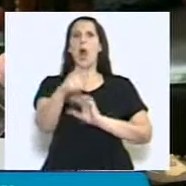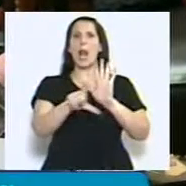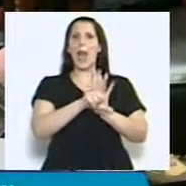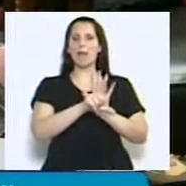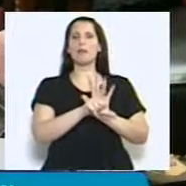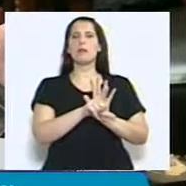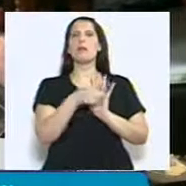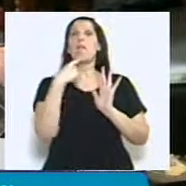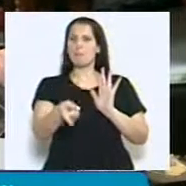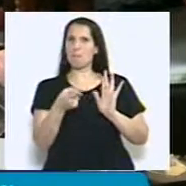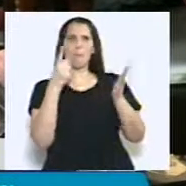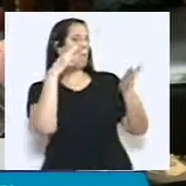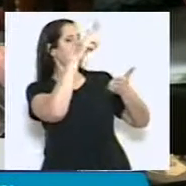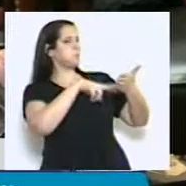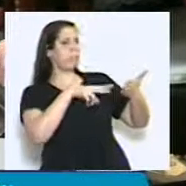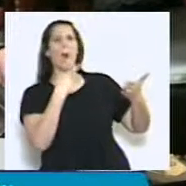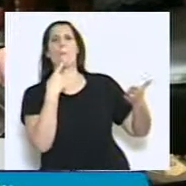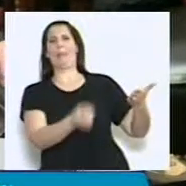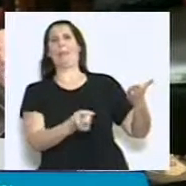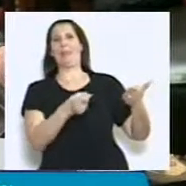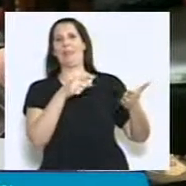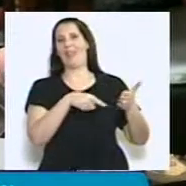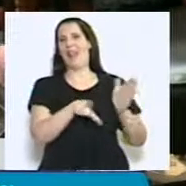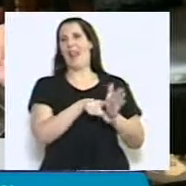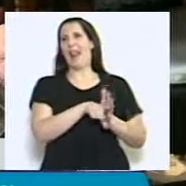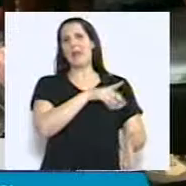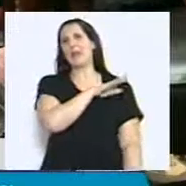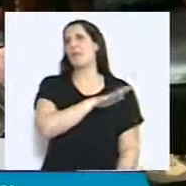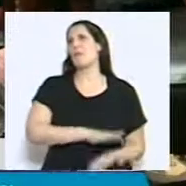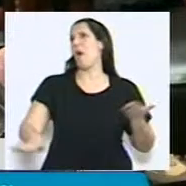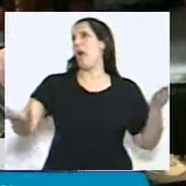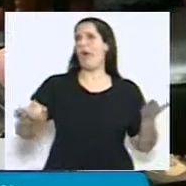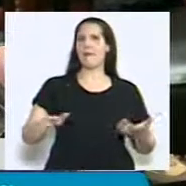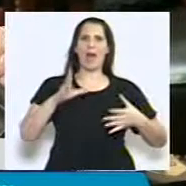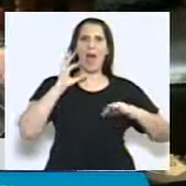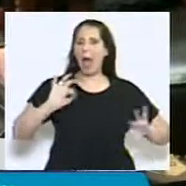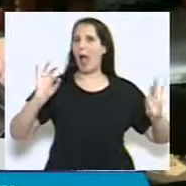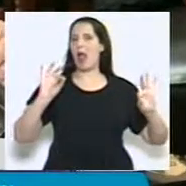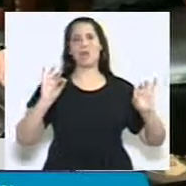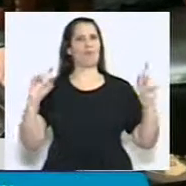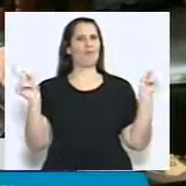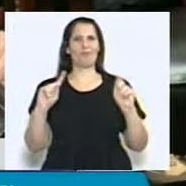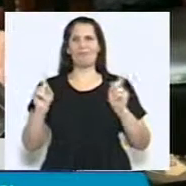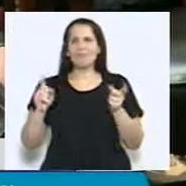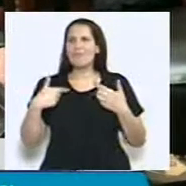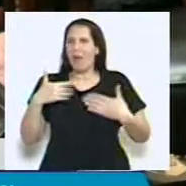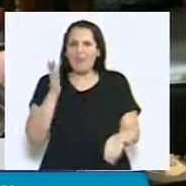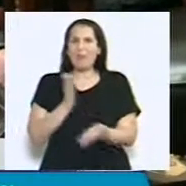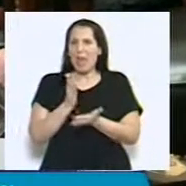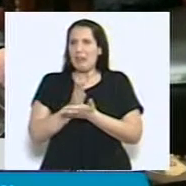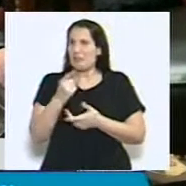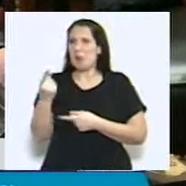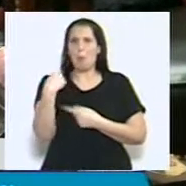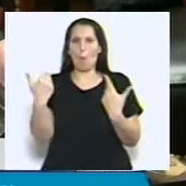ley para darse cuenta que la ley no está innovando en absoluto en cuanto al libre ejercicio del derecho de